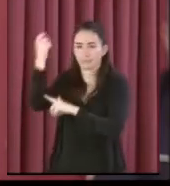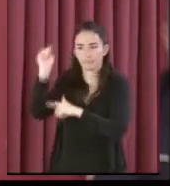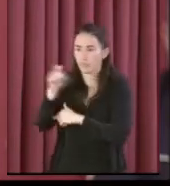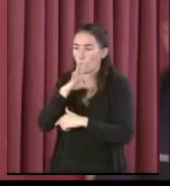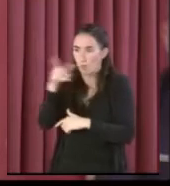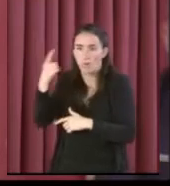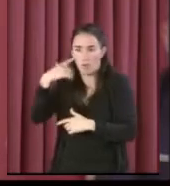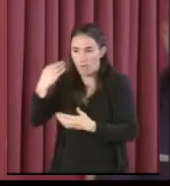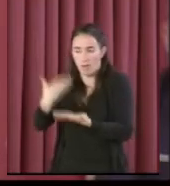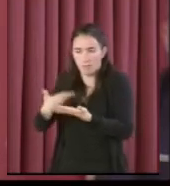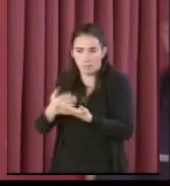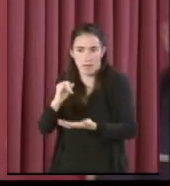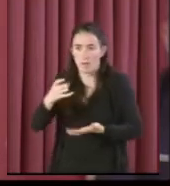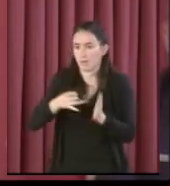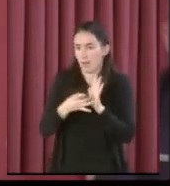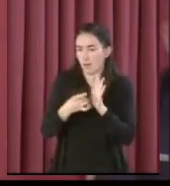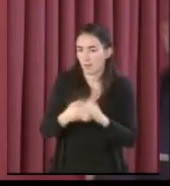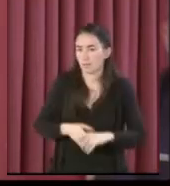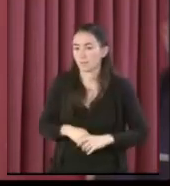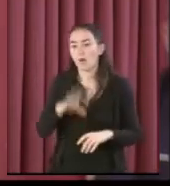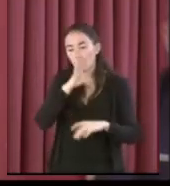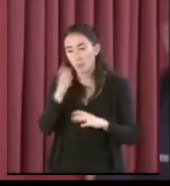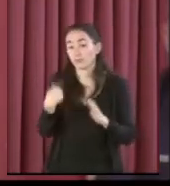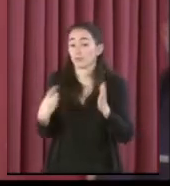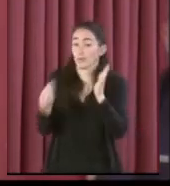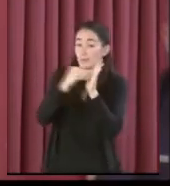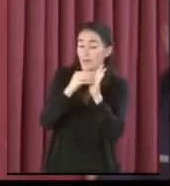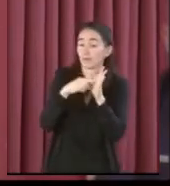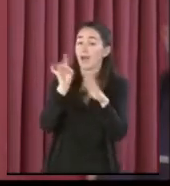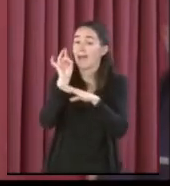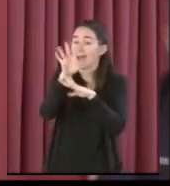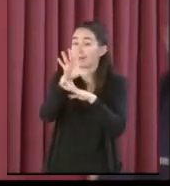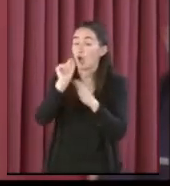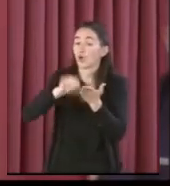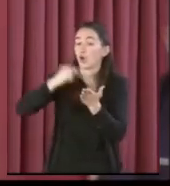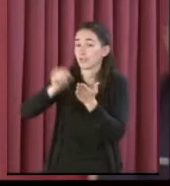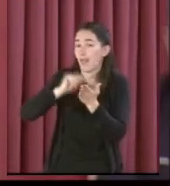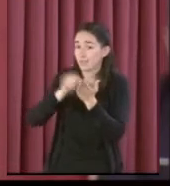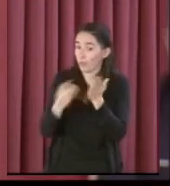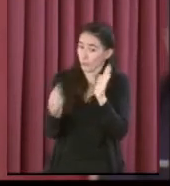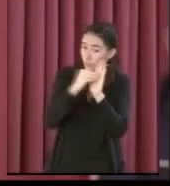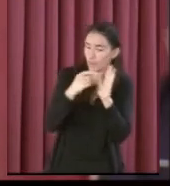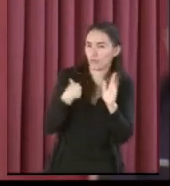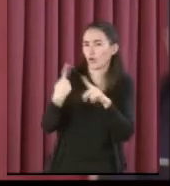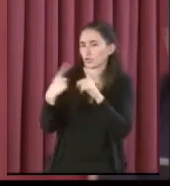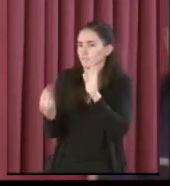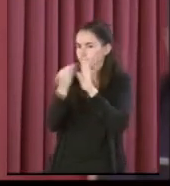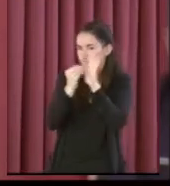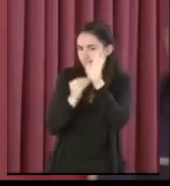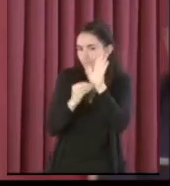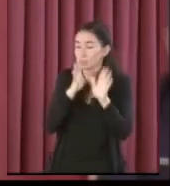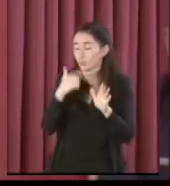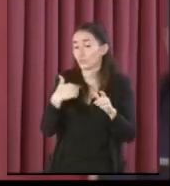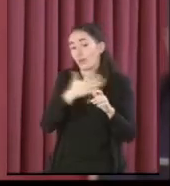aportaciones también a la nueva Carta de Compromisos de Contratación que estamos preparando y en la que quiero agradecer la colaboración de la Federación